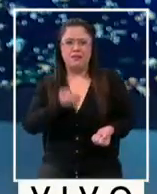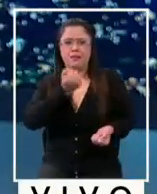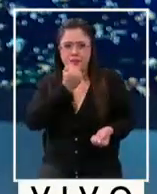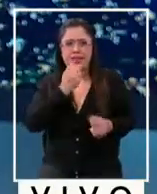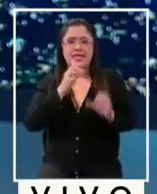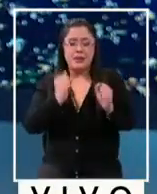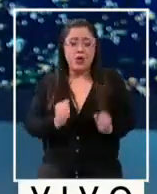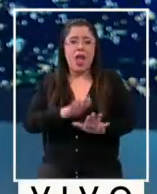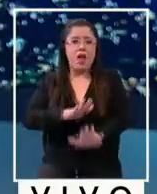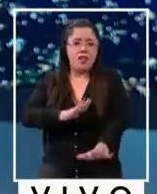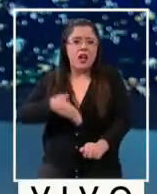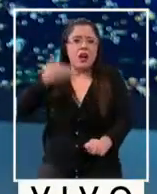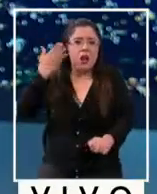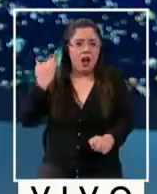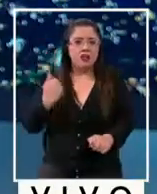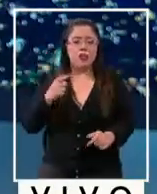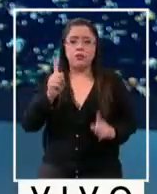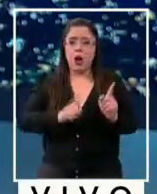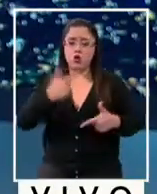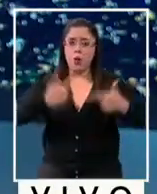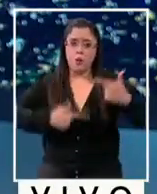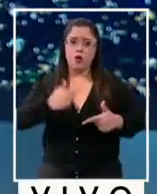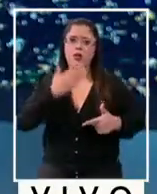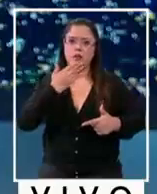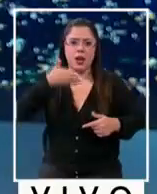evitable, porque otros políticos, que también fueran de